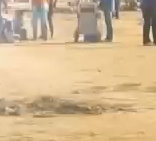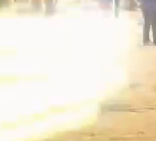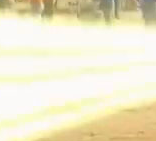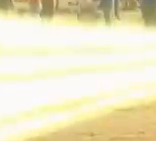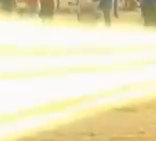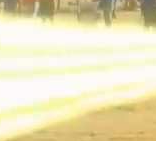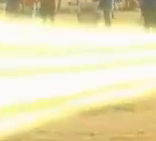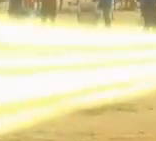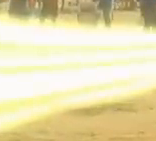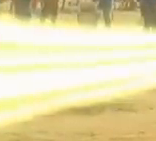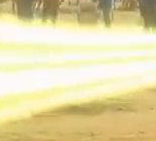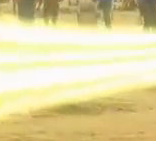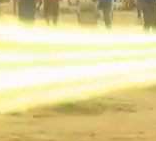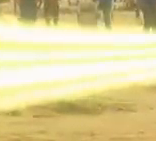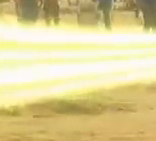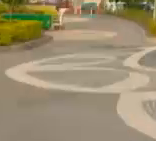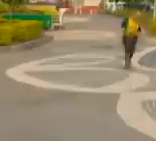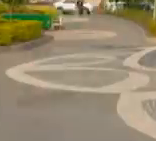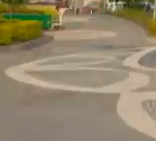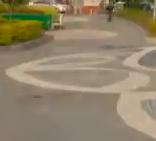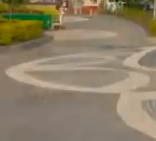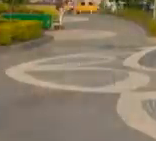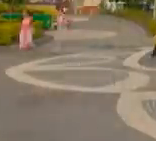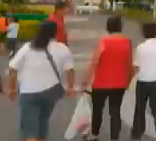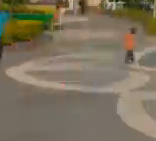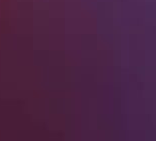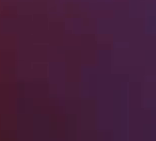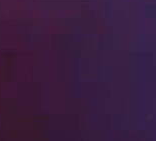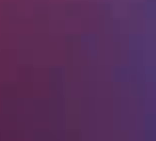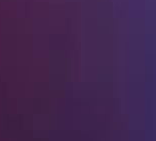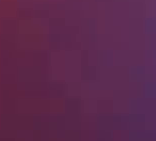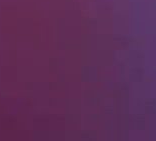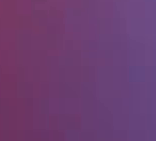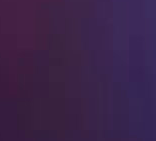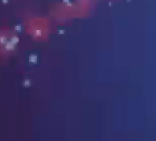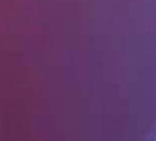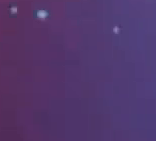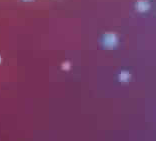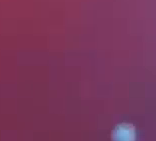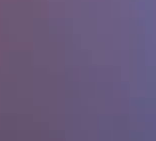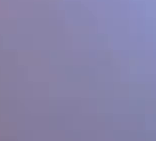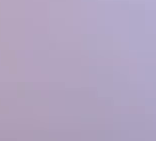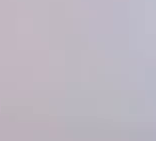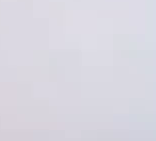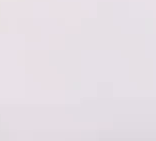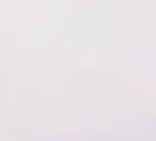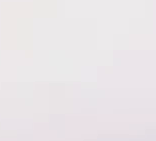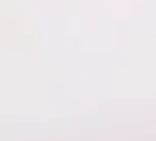miércoles 26 de julio de 2017 Bienvenidos a noticias